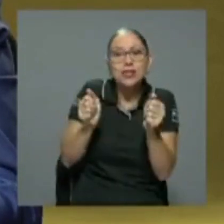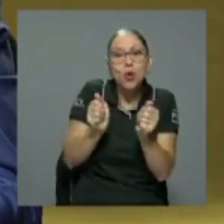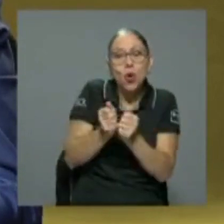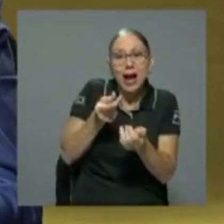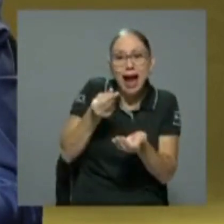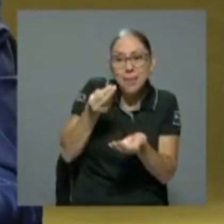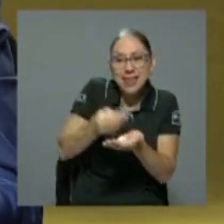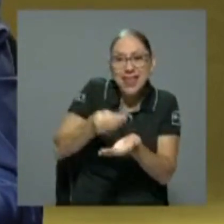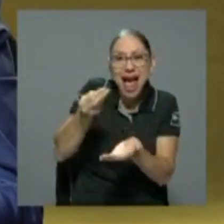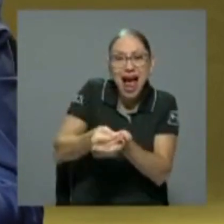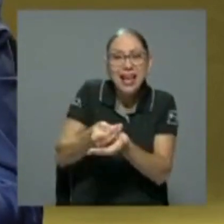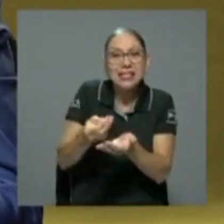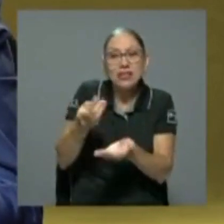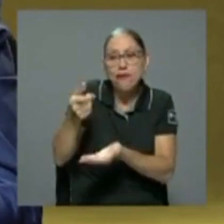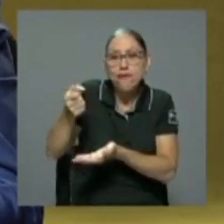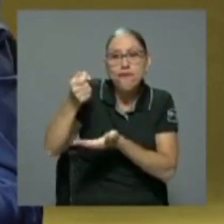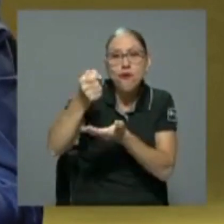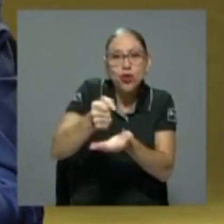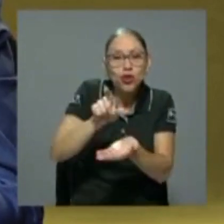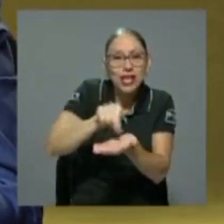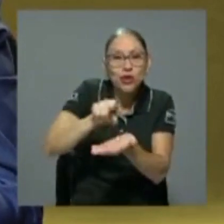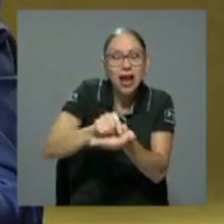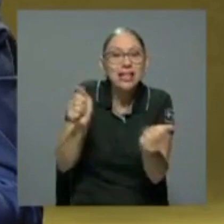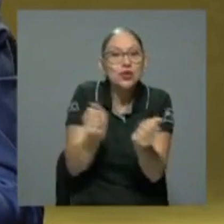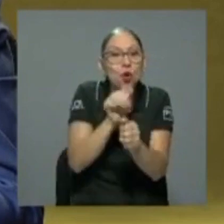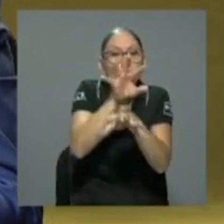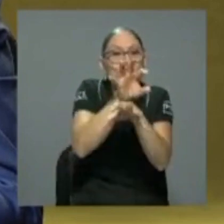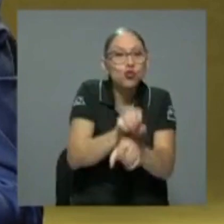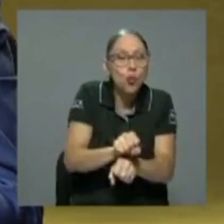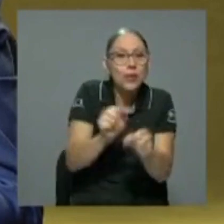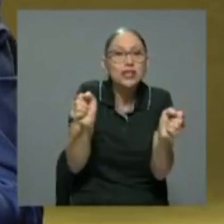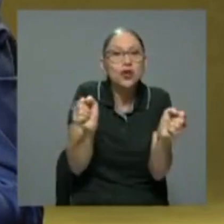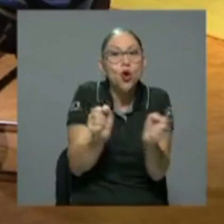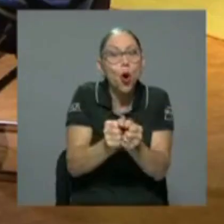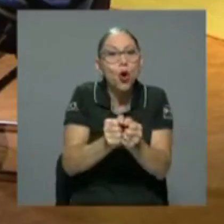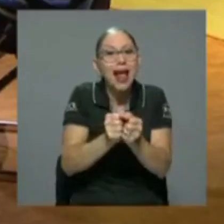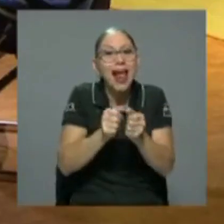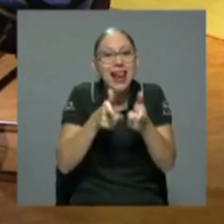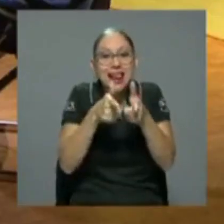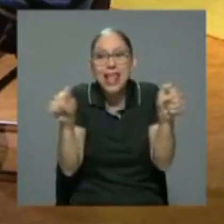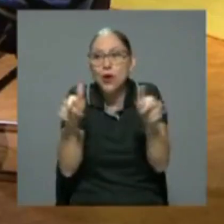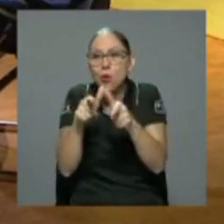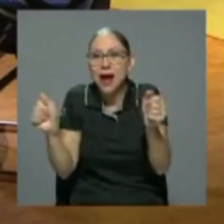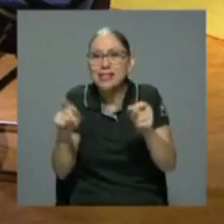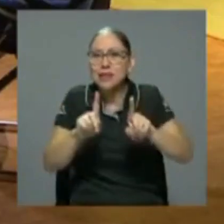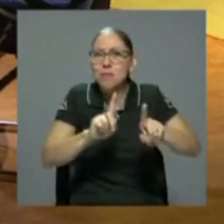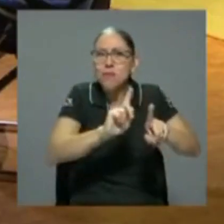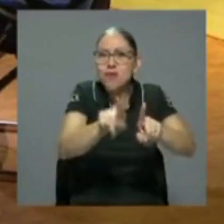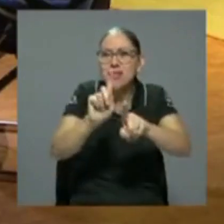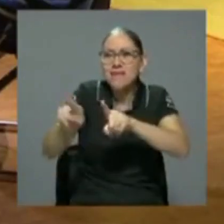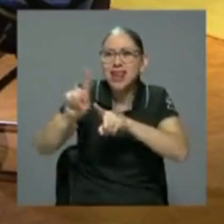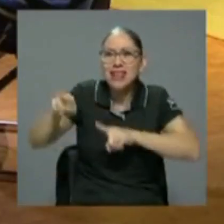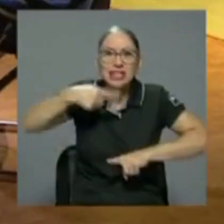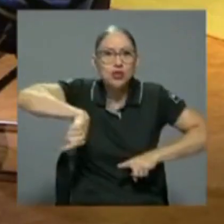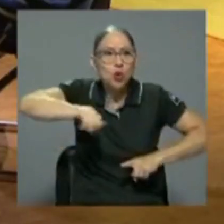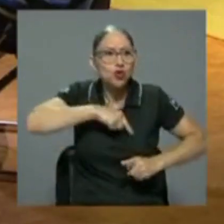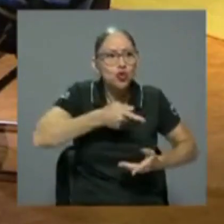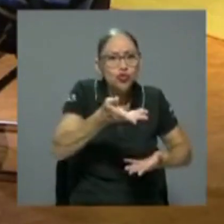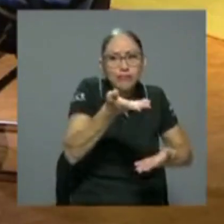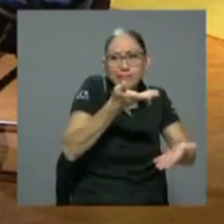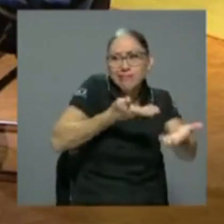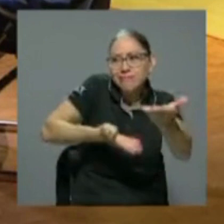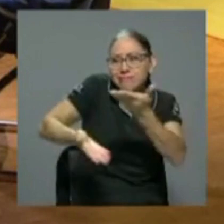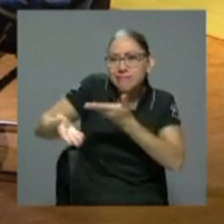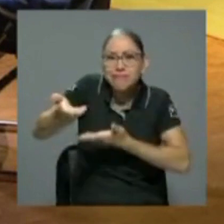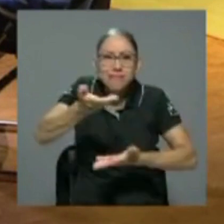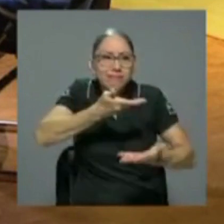editoriales, costumbres, lenguaje muy diferentes y tuvimos que interactuar y ver cómo hacíamos para que unos no